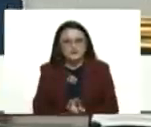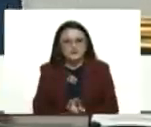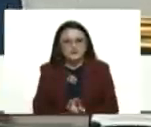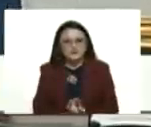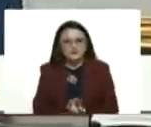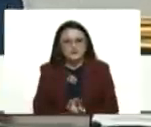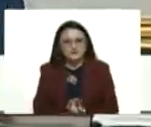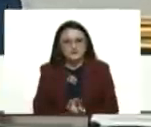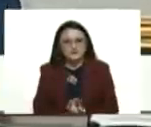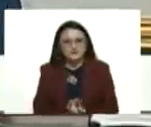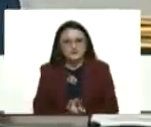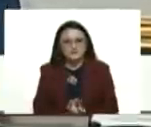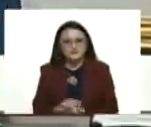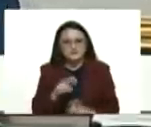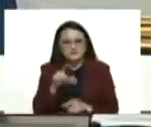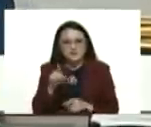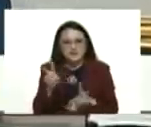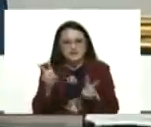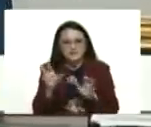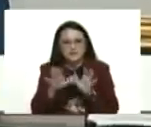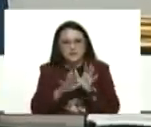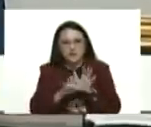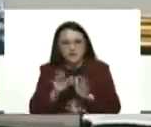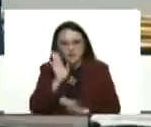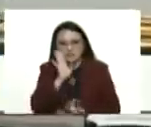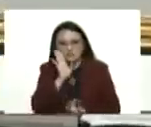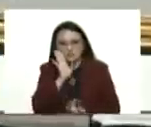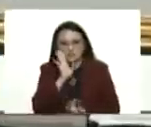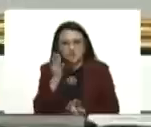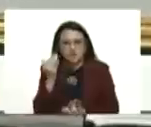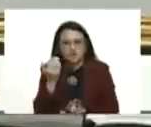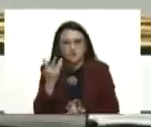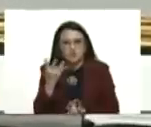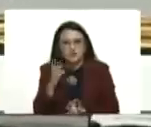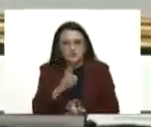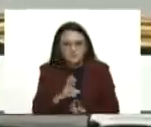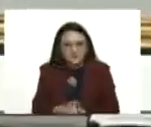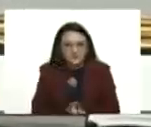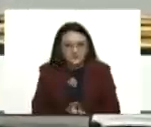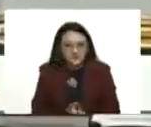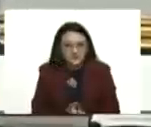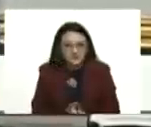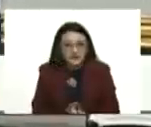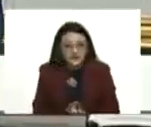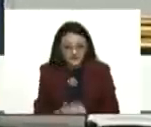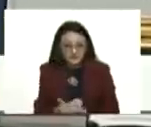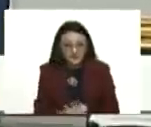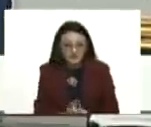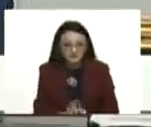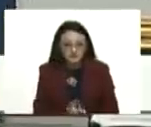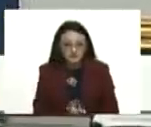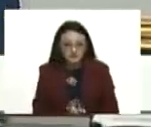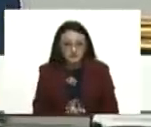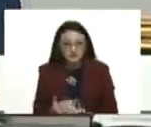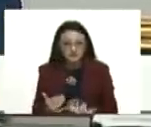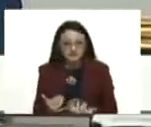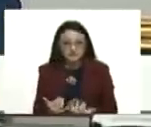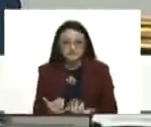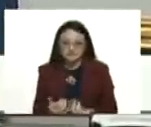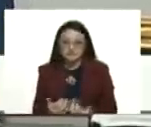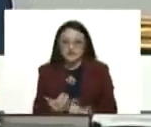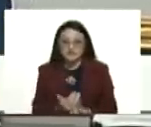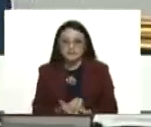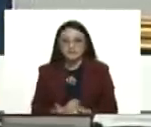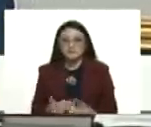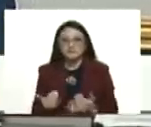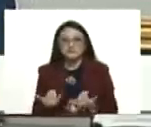señalado por hechos de corrupción en la Cuarta República? Y aquí quiero insistir en esa parte del